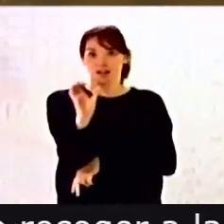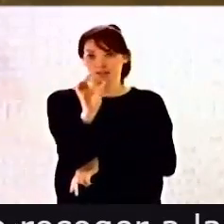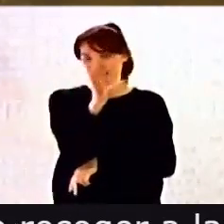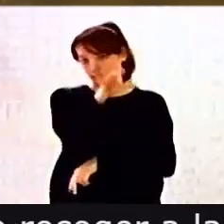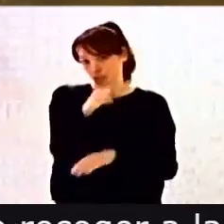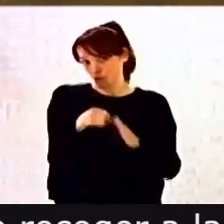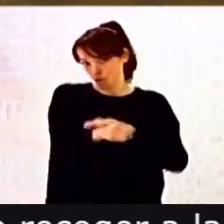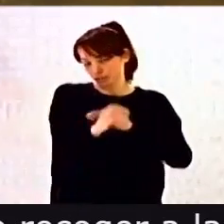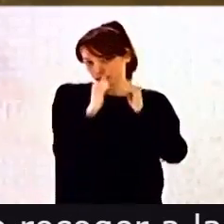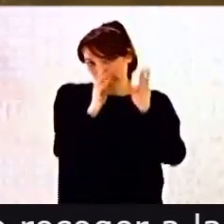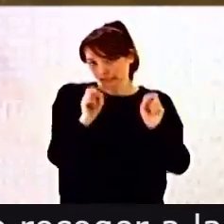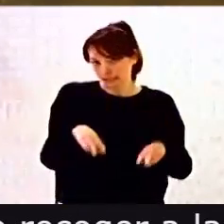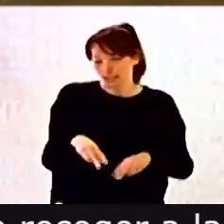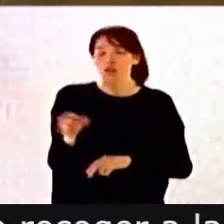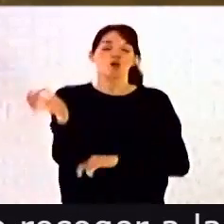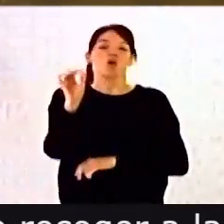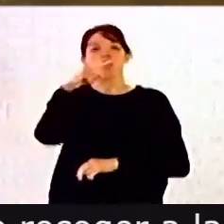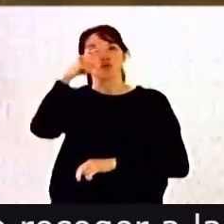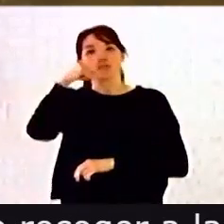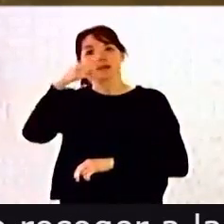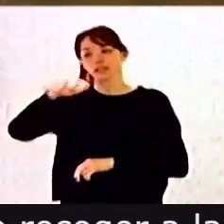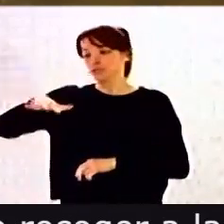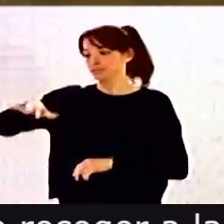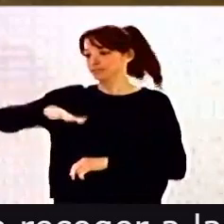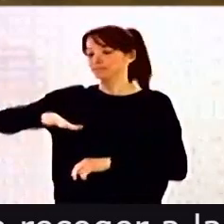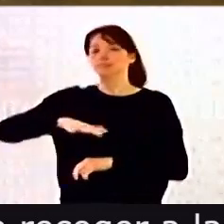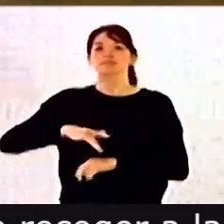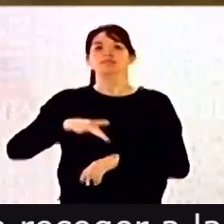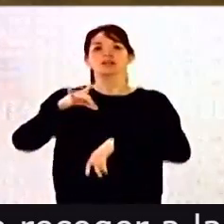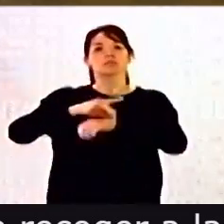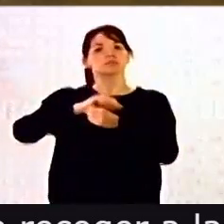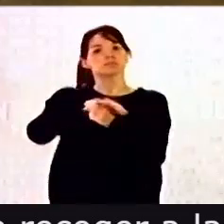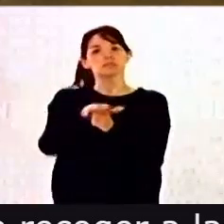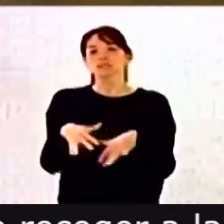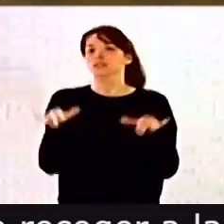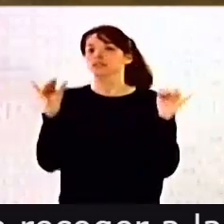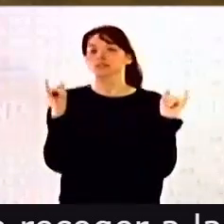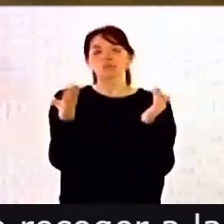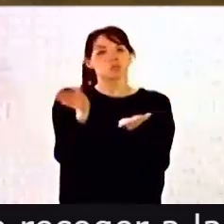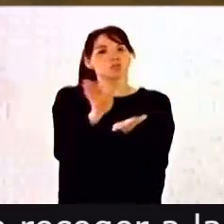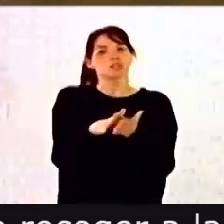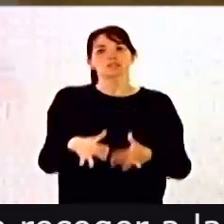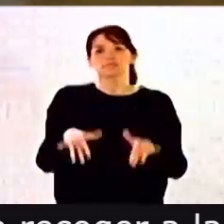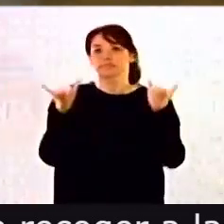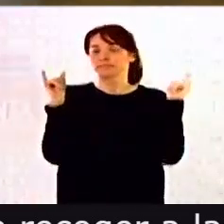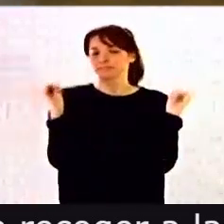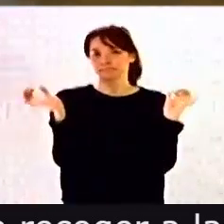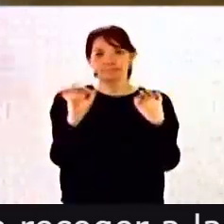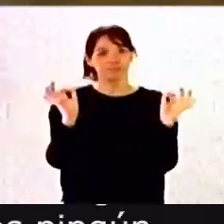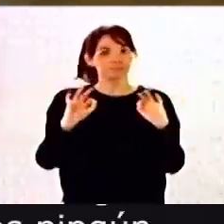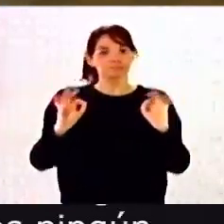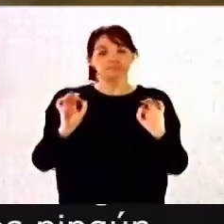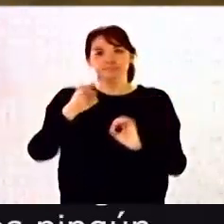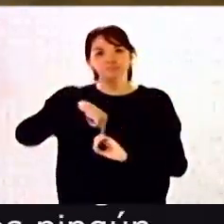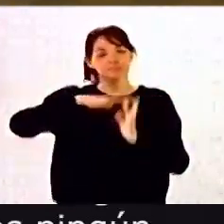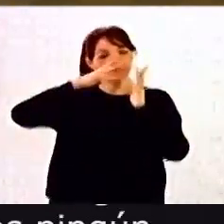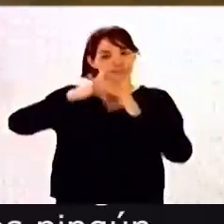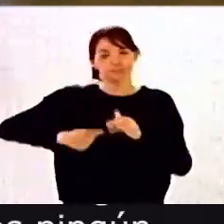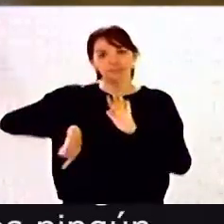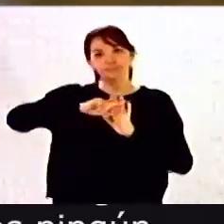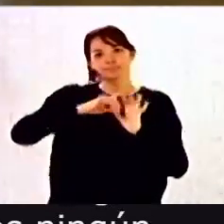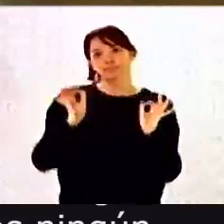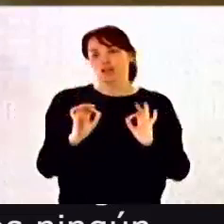ni en la ciudad de Don Benito tenemos ningún positivo y no ha habido ningún fallecido que hayamos